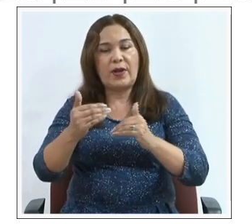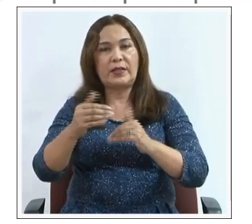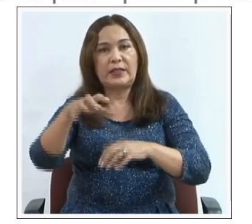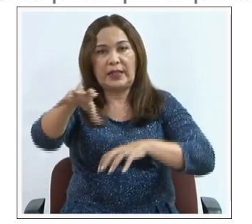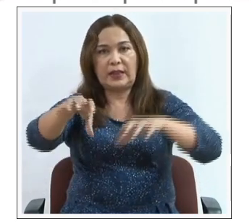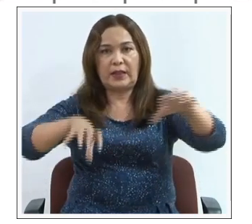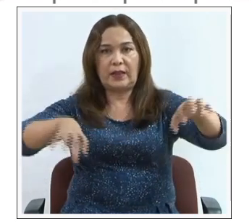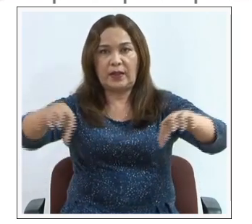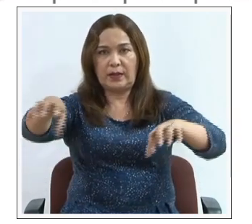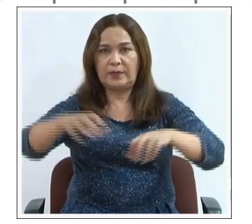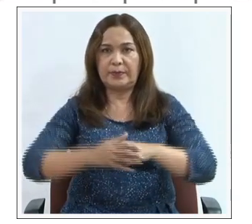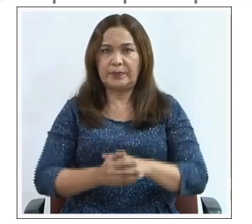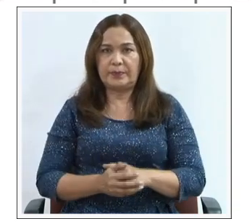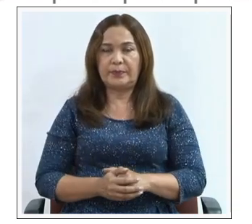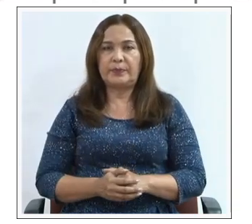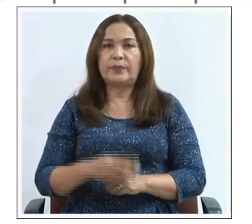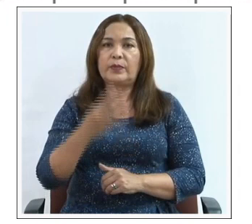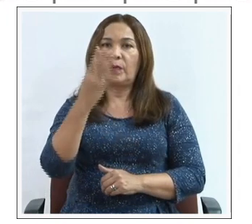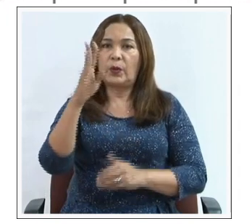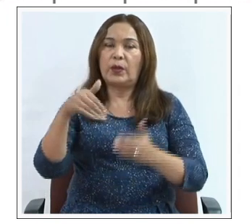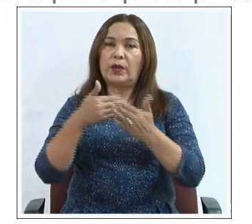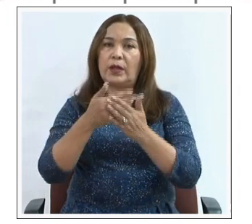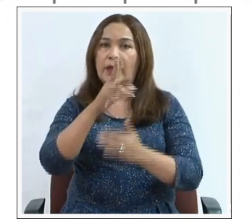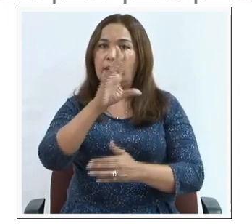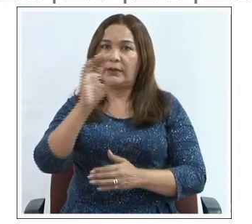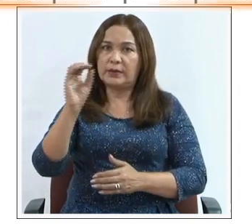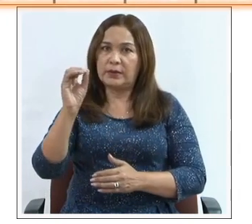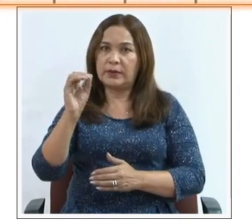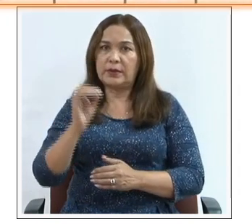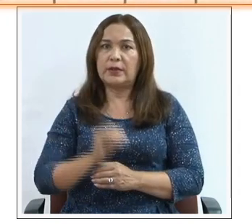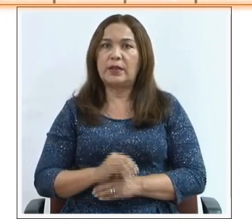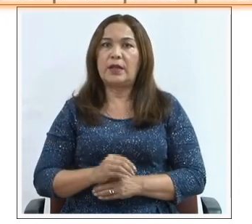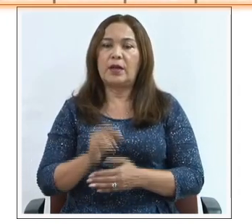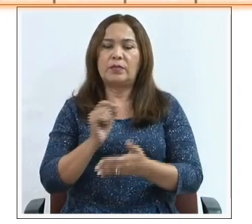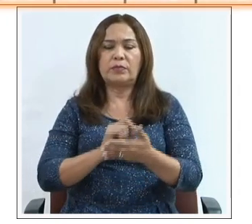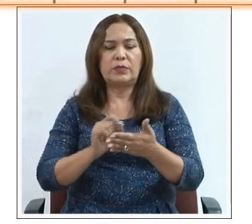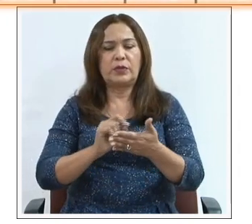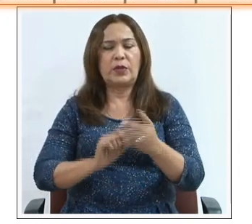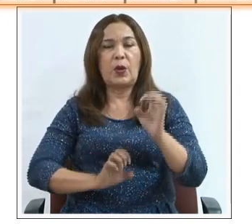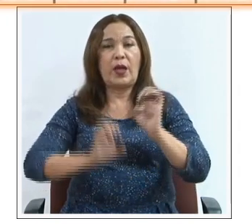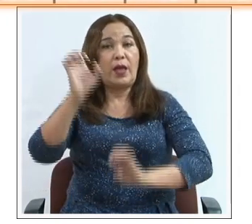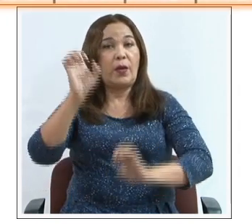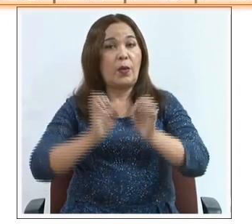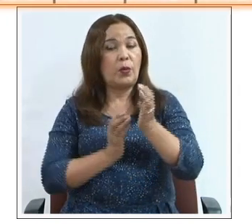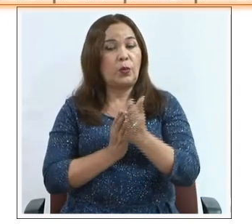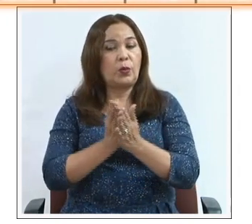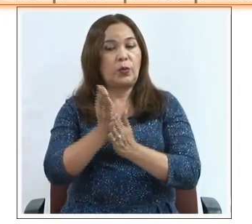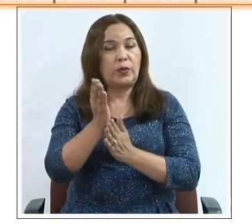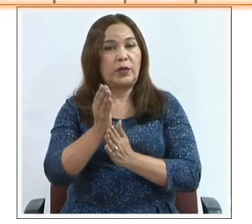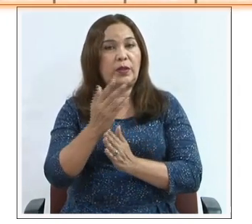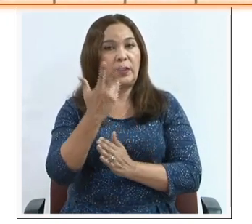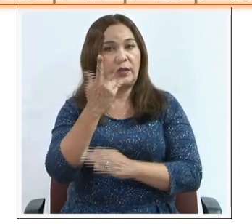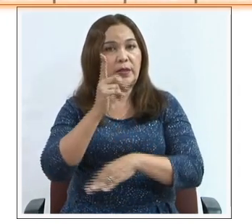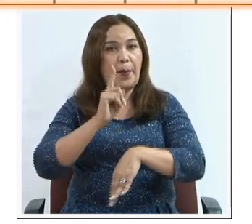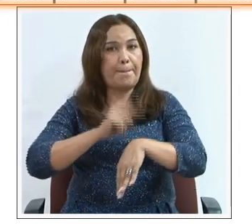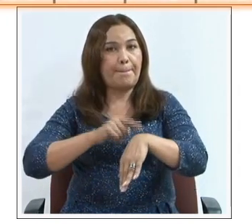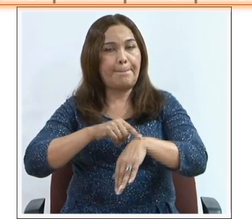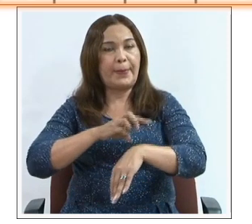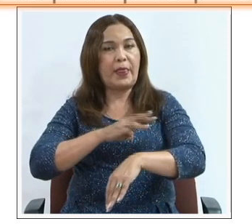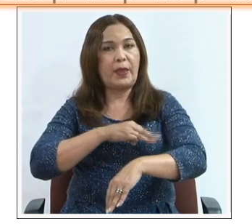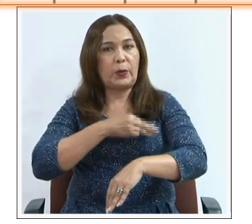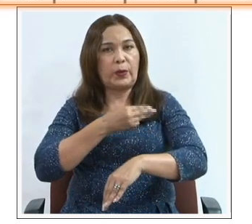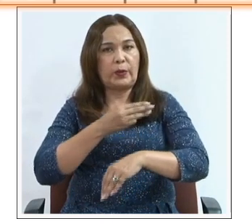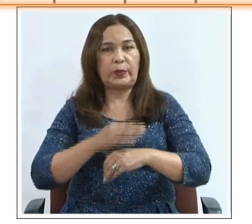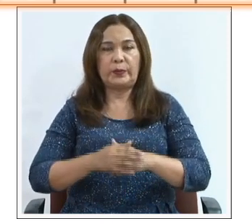estadal del día 4 al 30 registros de evaluación continua del tercer momento